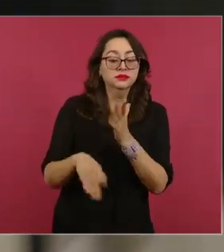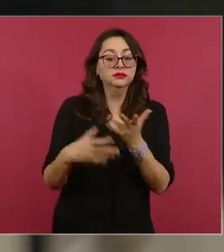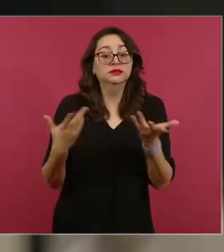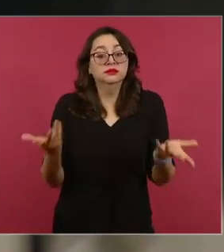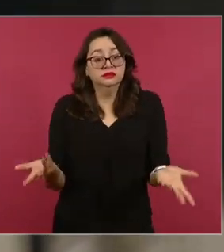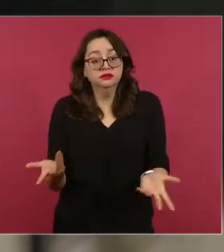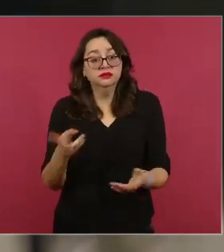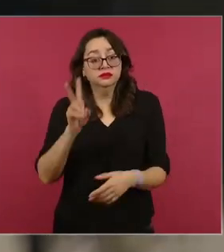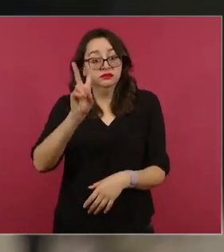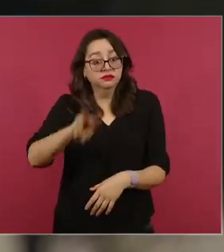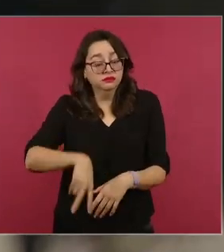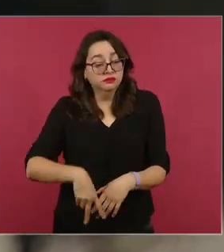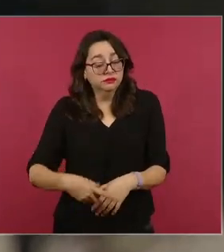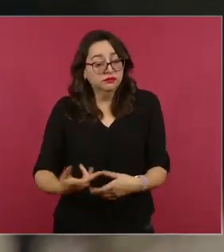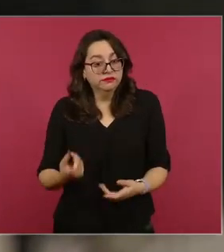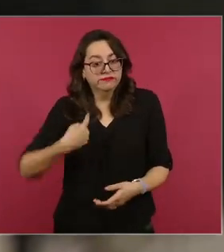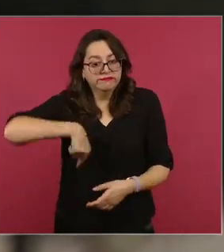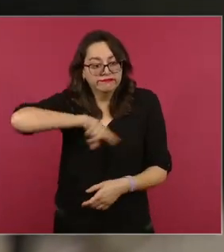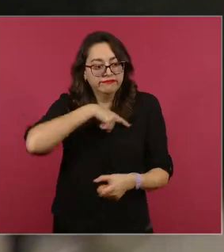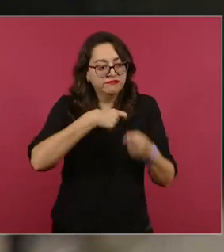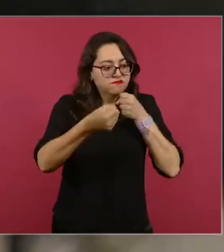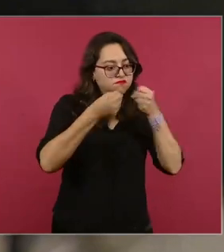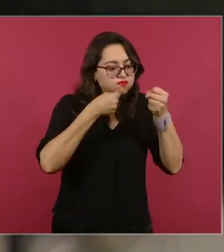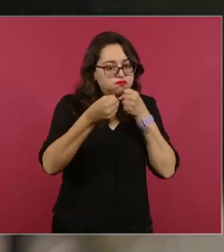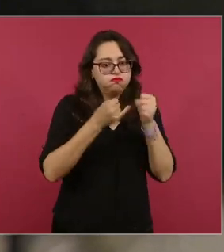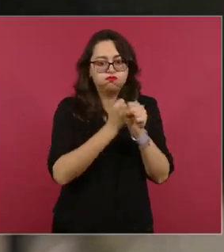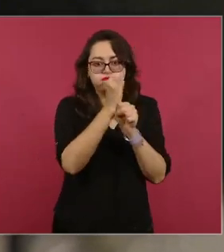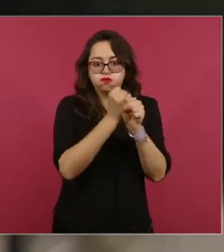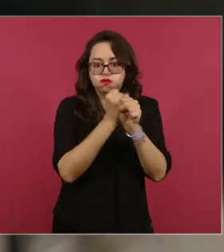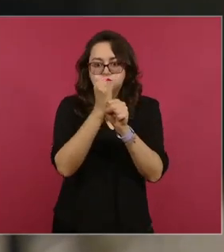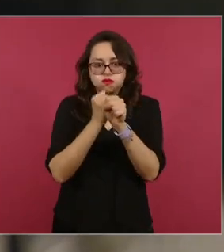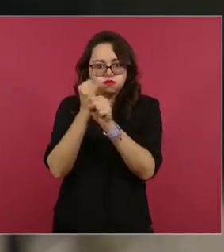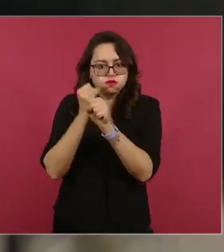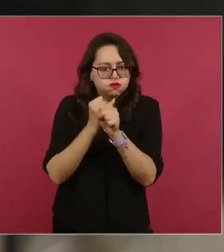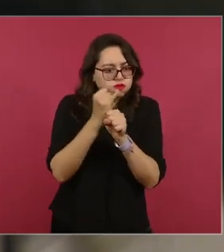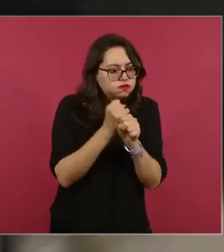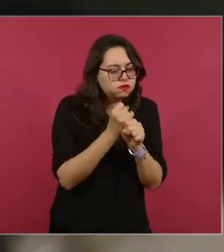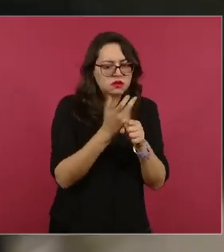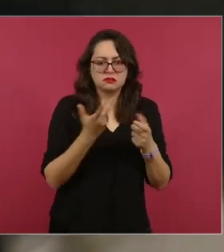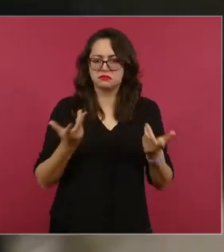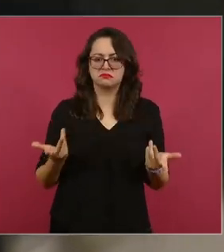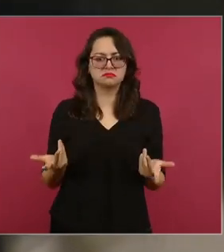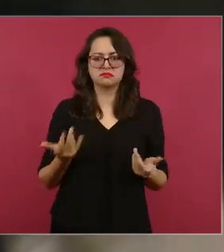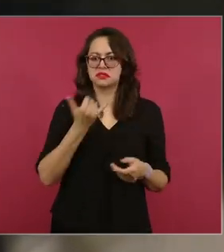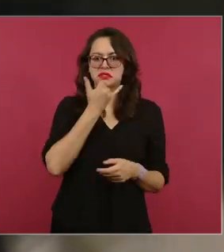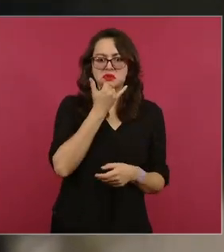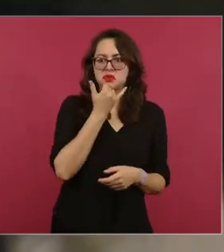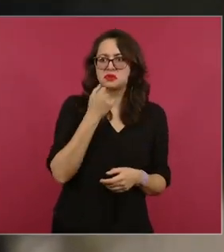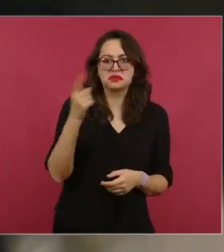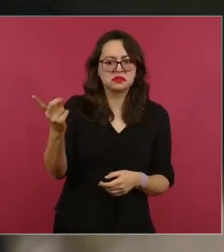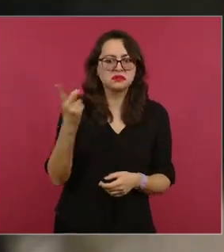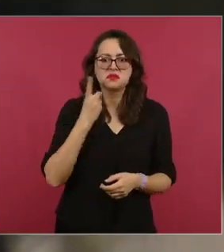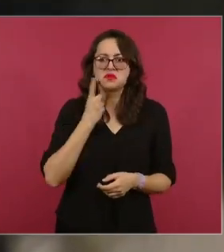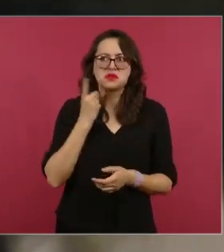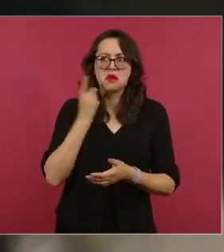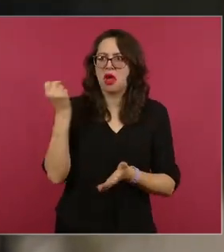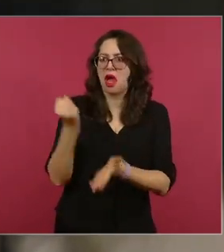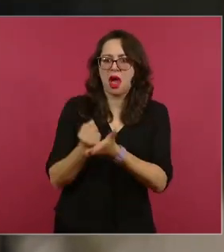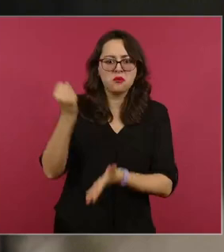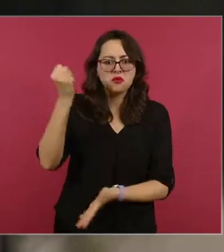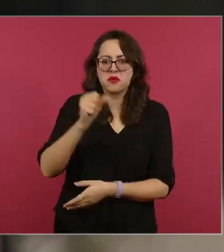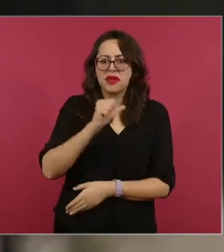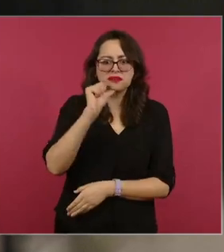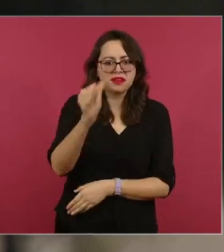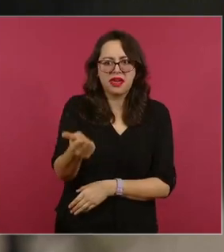nuestro trabajo es investigar. No existe tal documento al respecto, al parecer tampoco en la Cámara de Diputados, y en